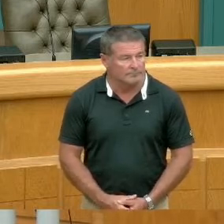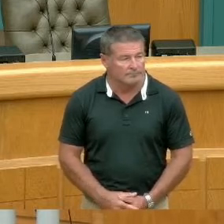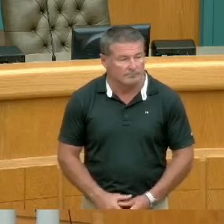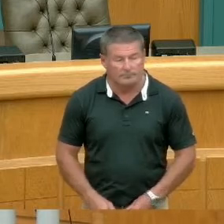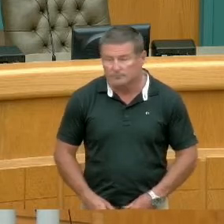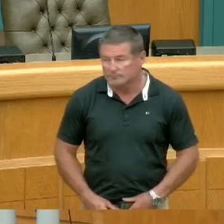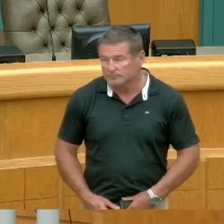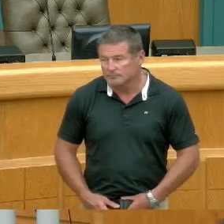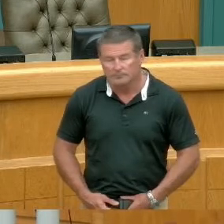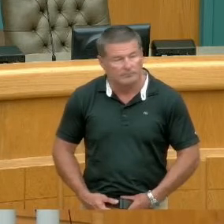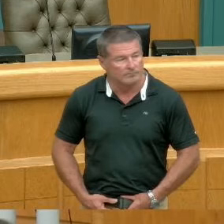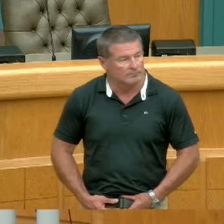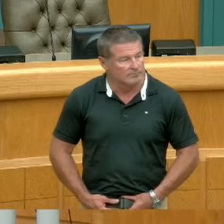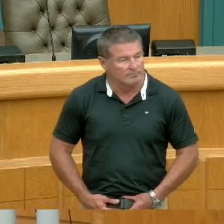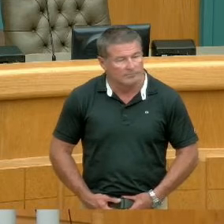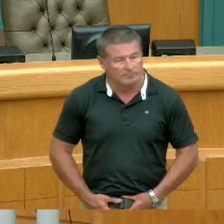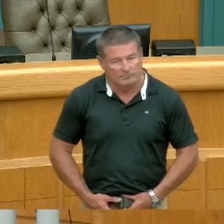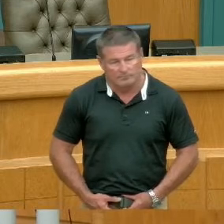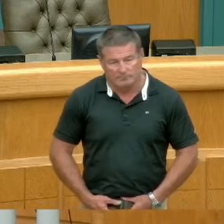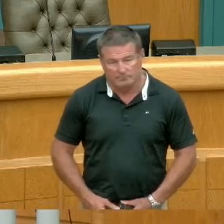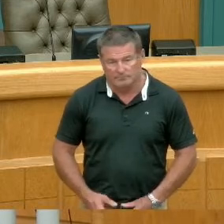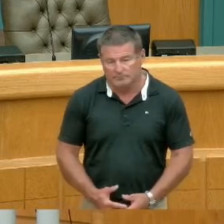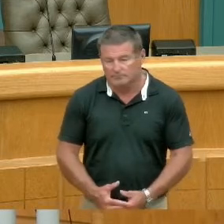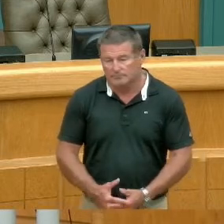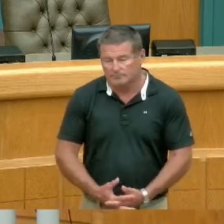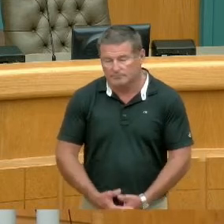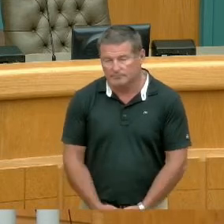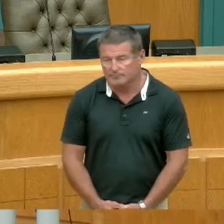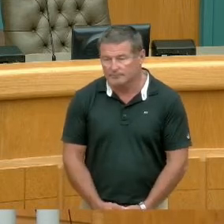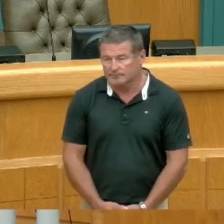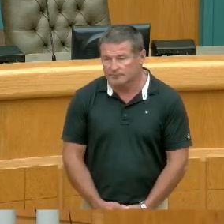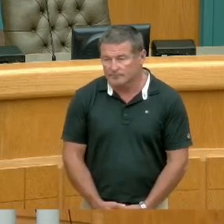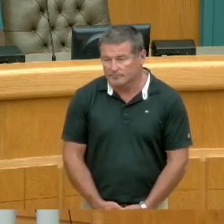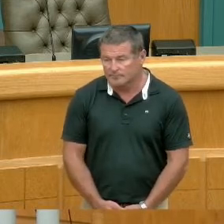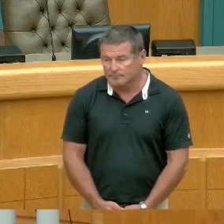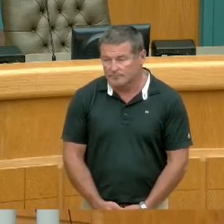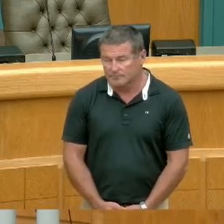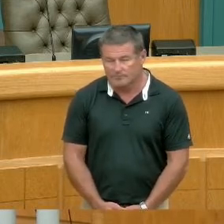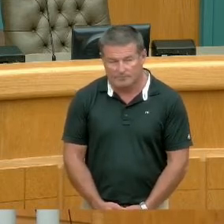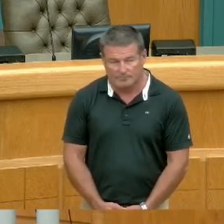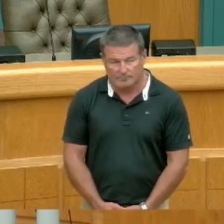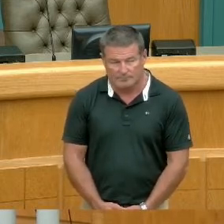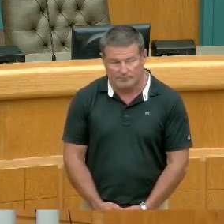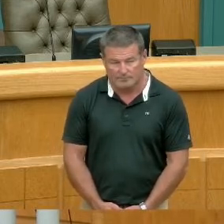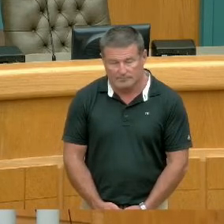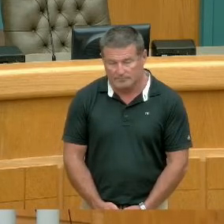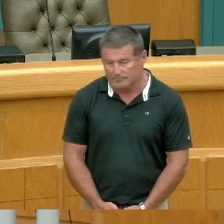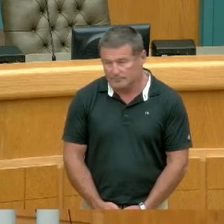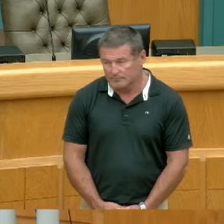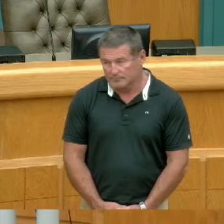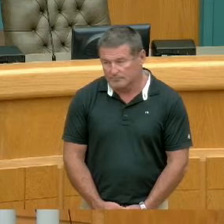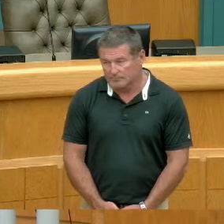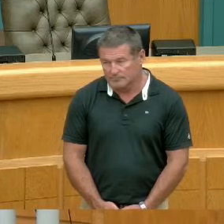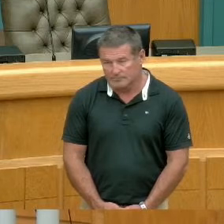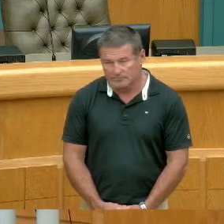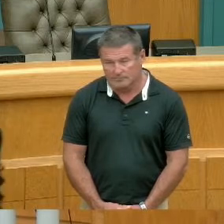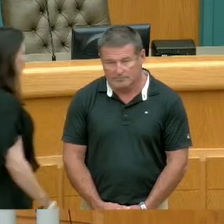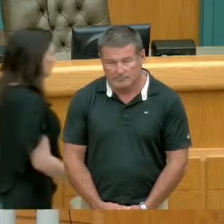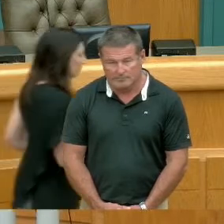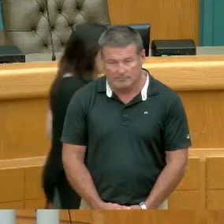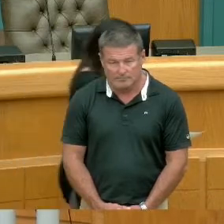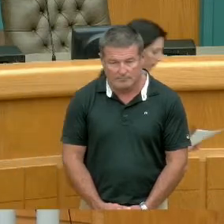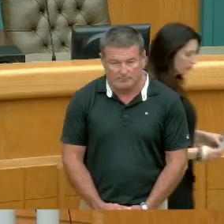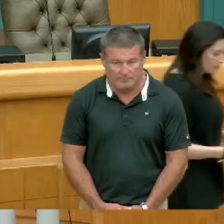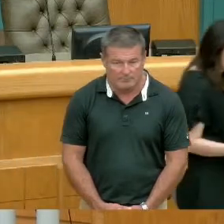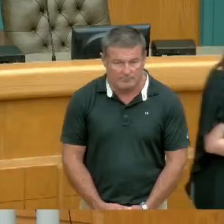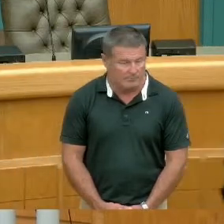son positivos. Continuamos realizando la toma de especímenes en asilos de ancianos gracias a la ayuda del Departamento de Bomberos. Ayer el gobernador anunció